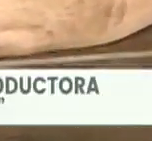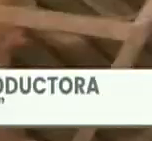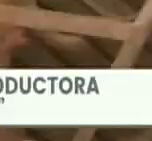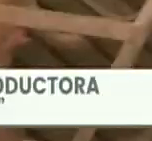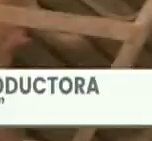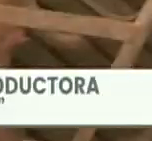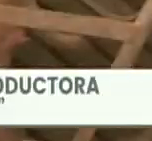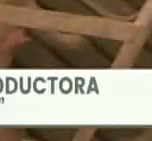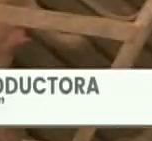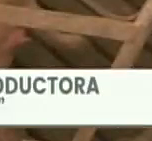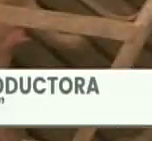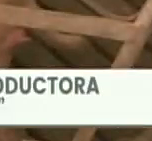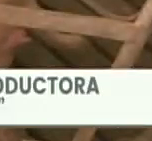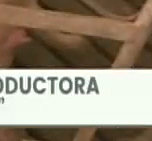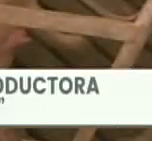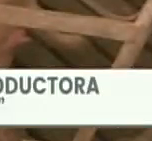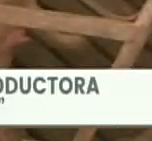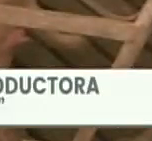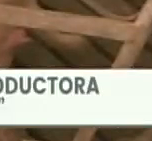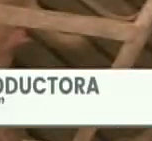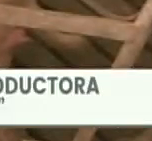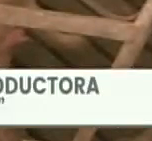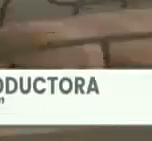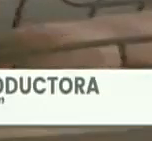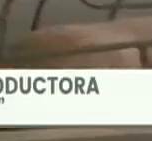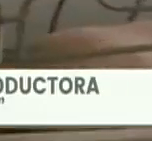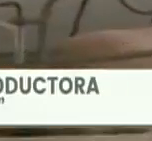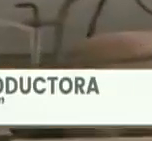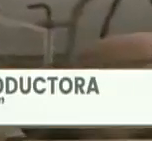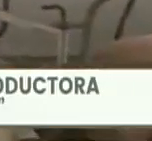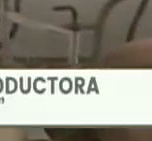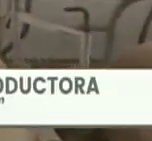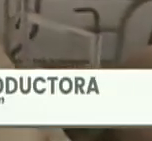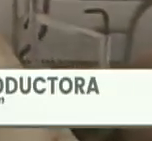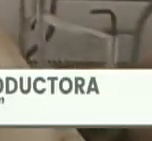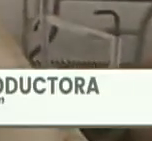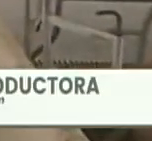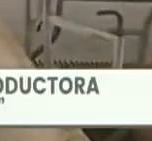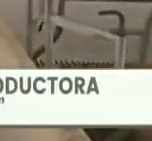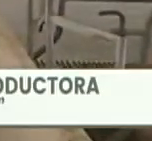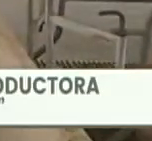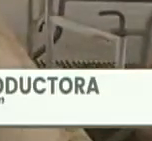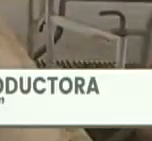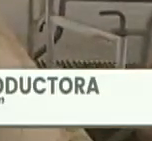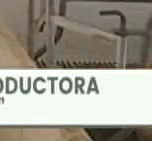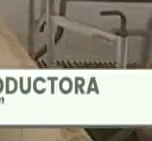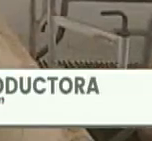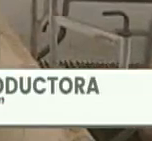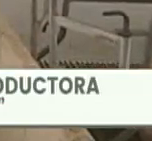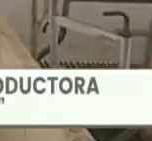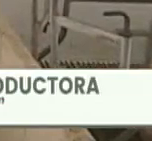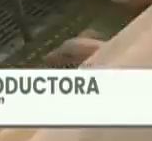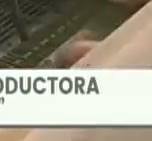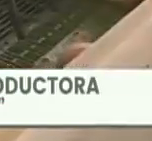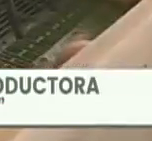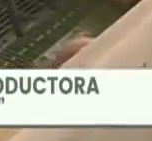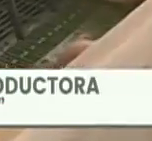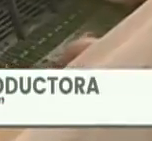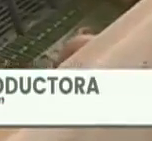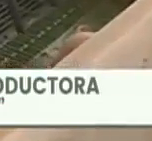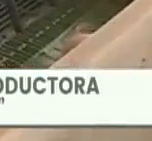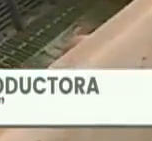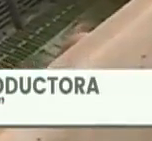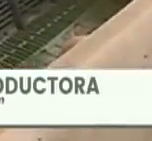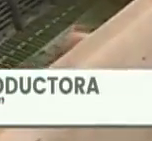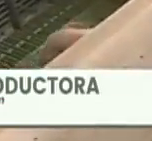lechones nacidos totales, 12.5 vivos y un destete de 11.5. ¿Ya? Luego de un periodo de